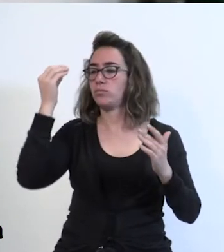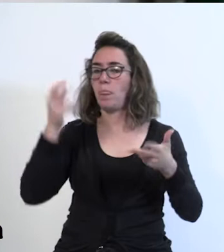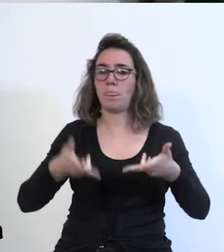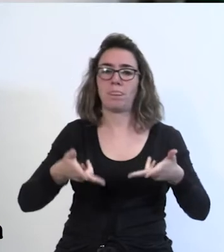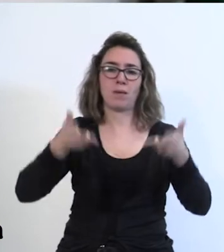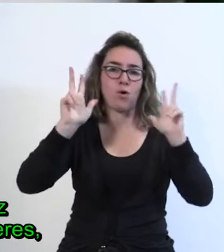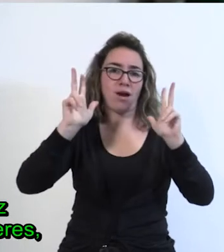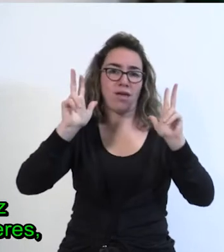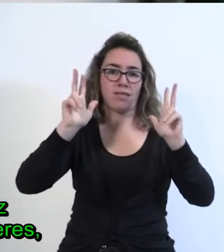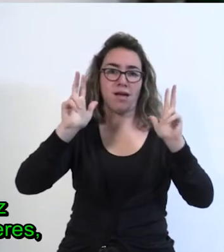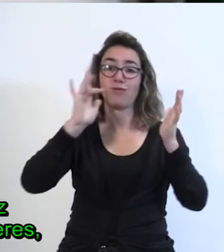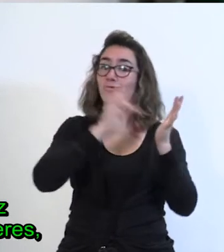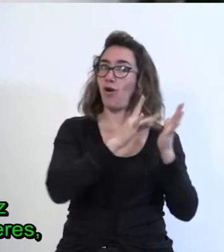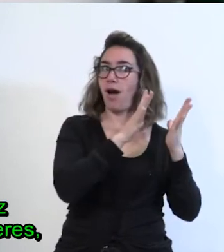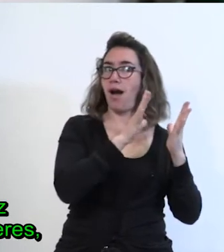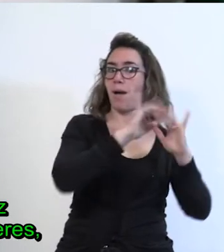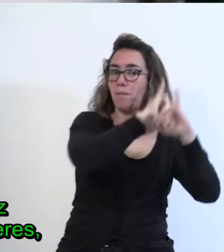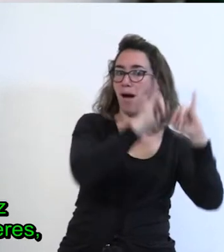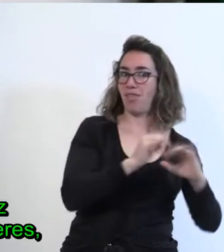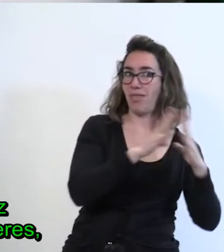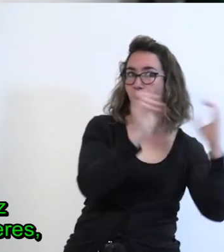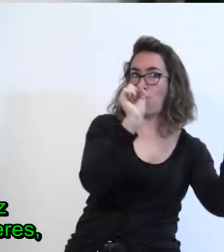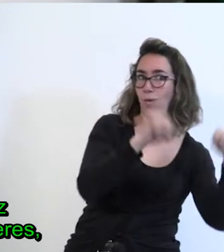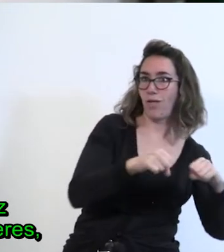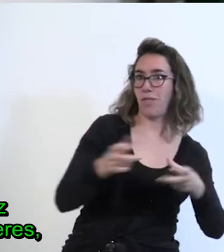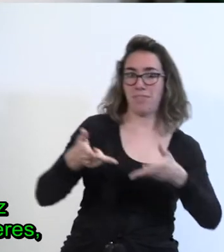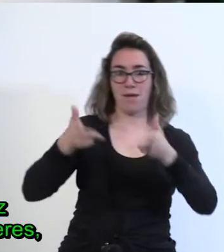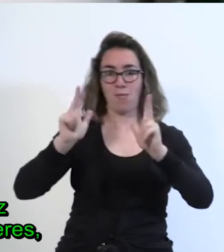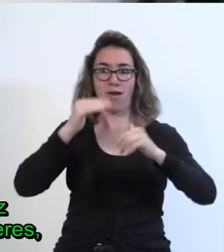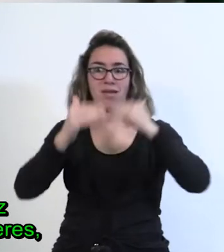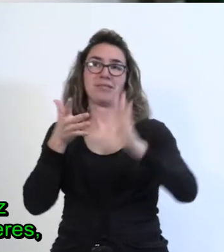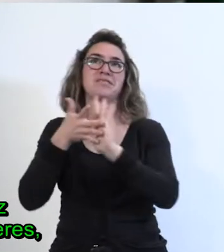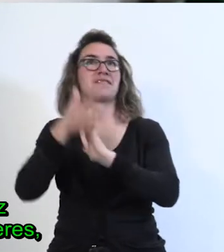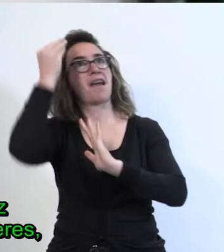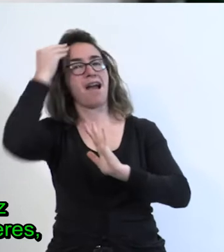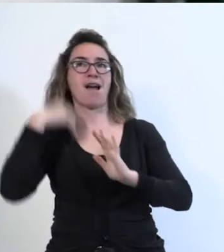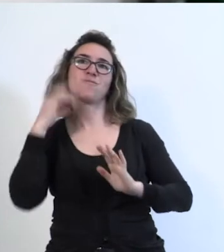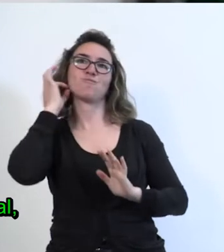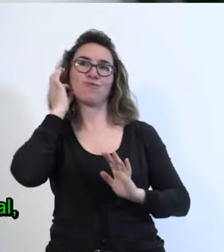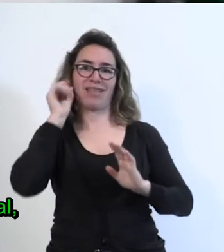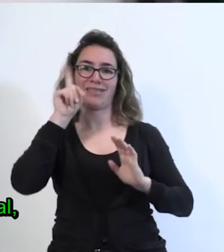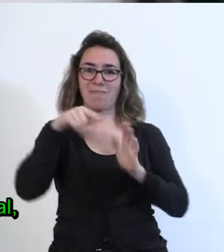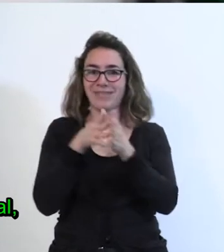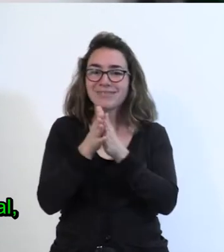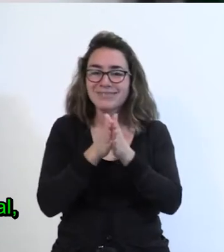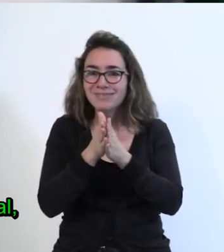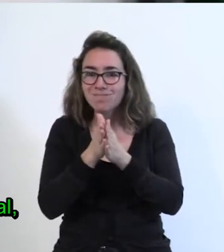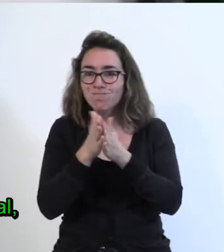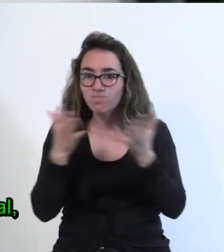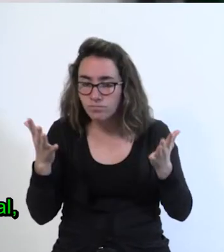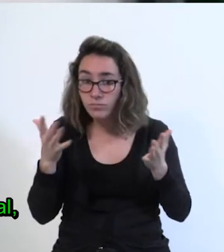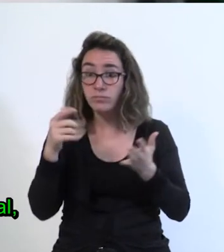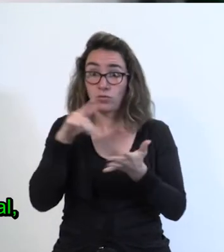construcción democrática que abrieron los acuerdos de paz también iba a alcanzar para las mujeres, allí en